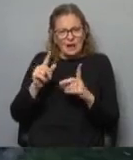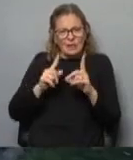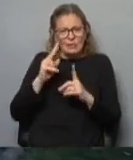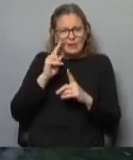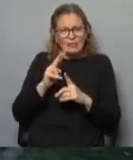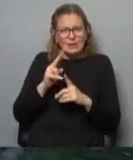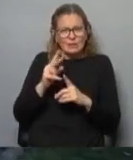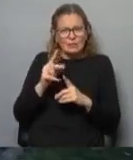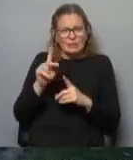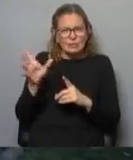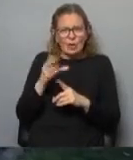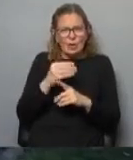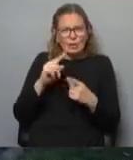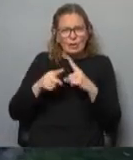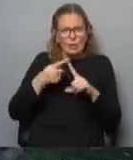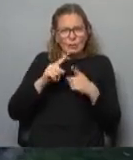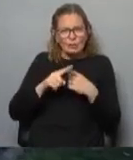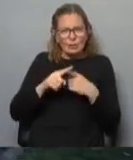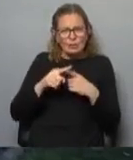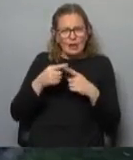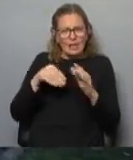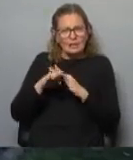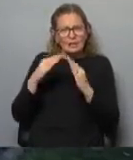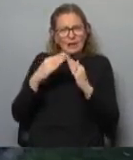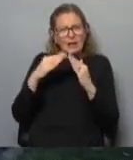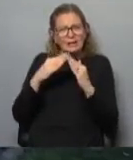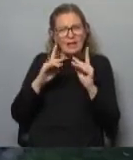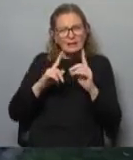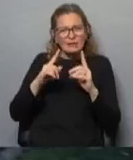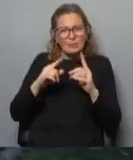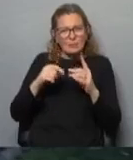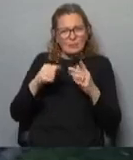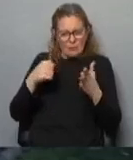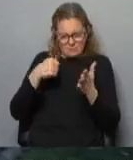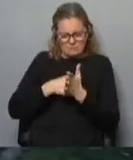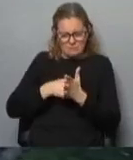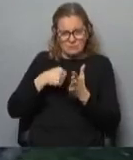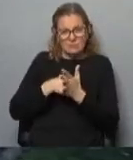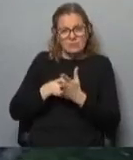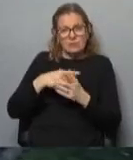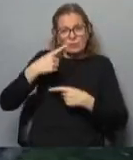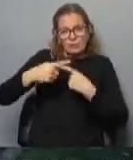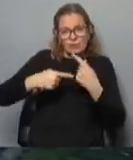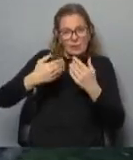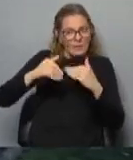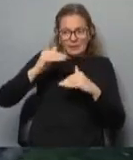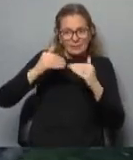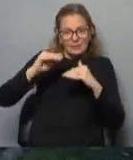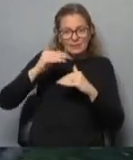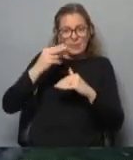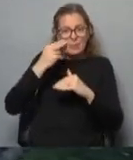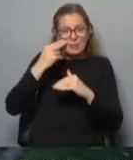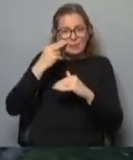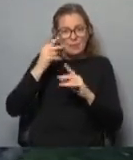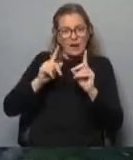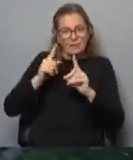vieron todos tenemos peleas y discusiones hasta en nuestra casa donde si nos ponemos tercos la cosa sigue esté subiendo de tono y nos puede llevar